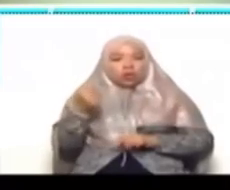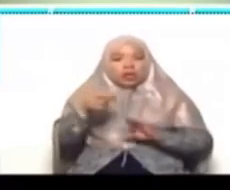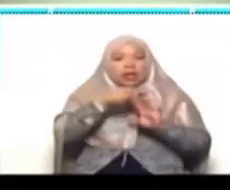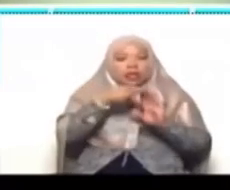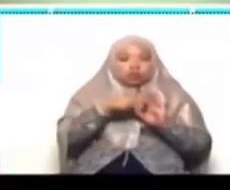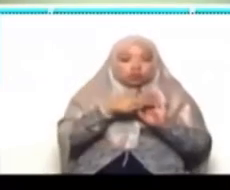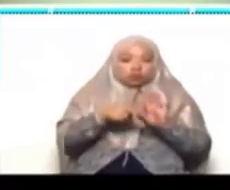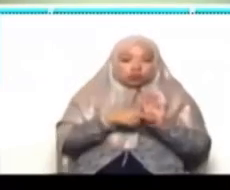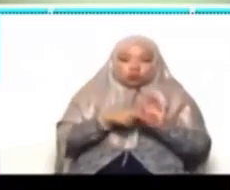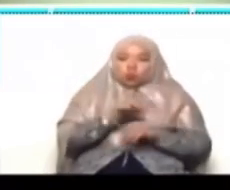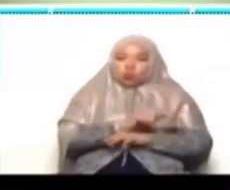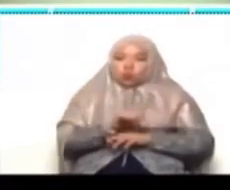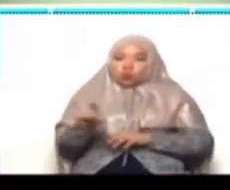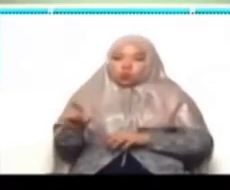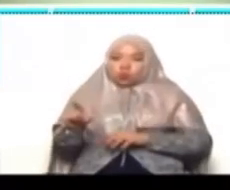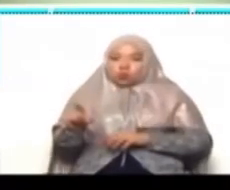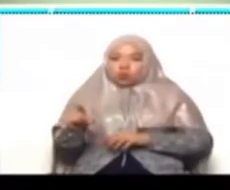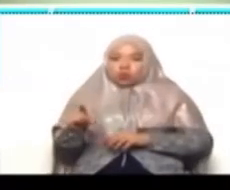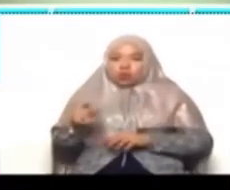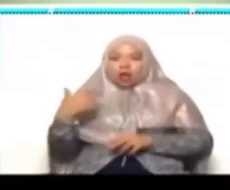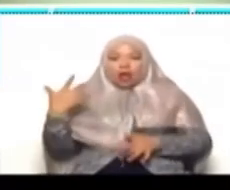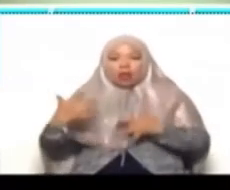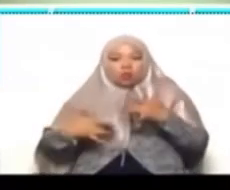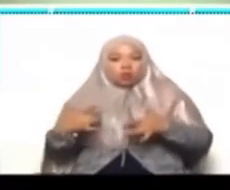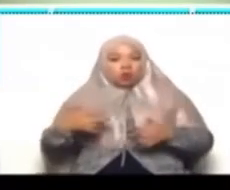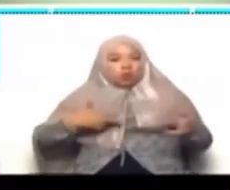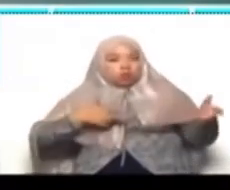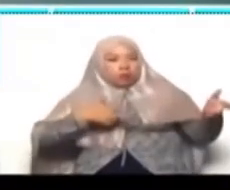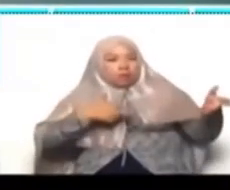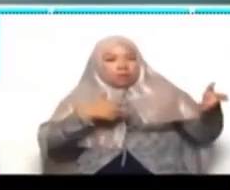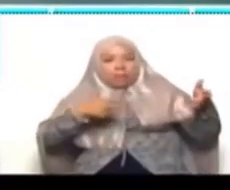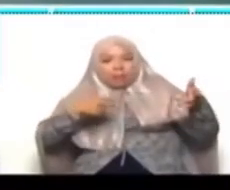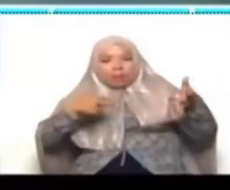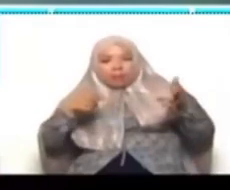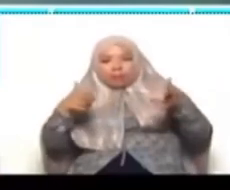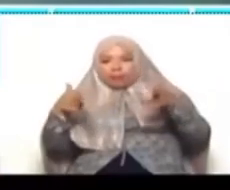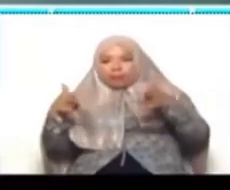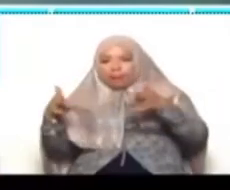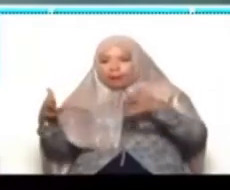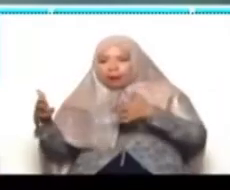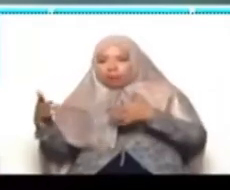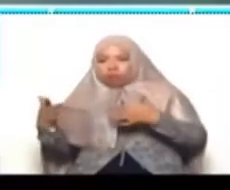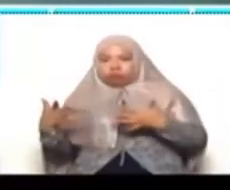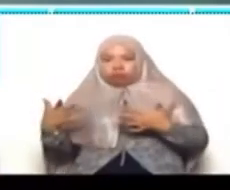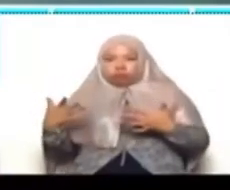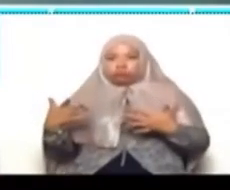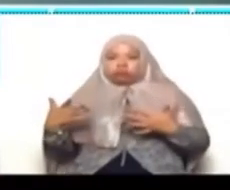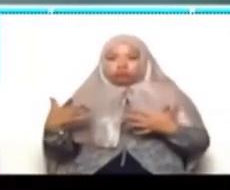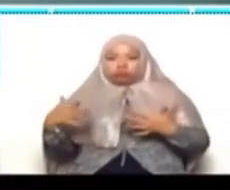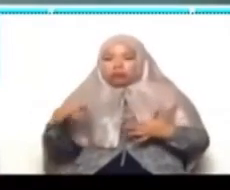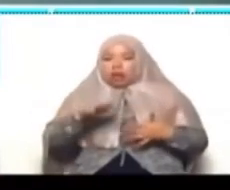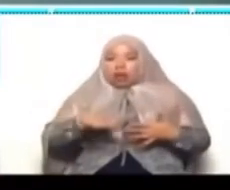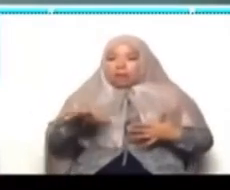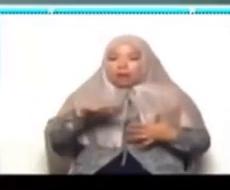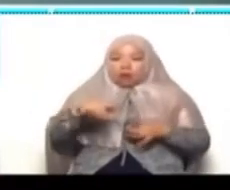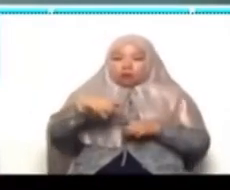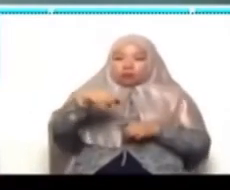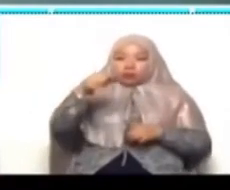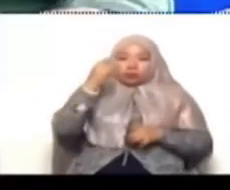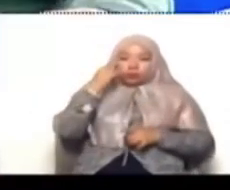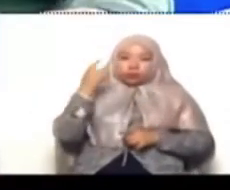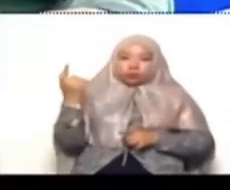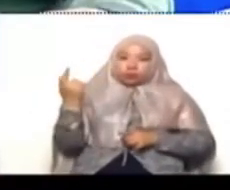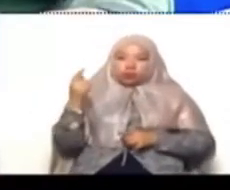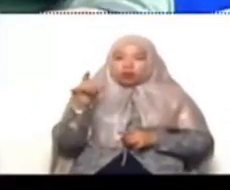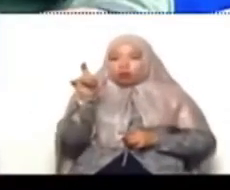instrucciones para que saliera a actuar en contra de quienes lo perseguían, comillas, o y sea, era la gente que estaba en la plaza. Se había dado en el caso de